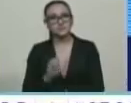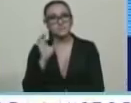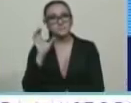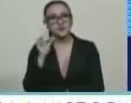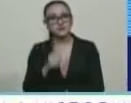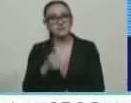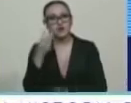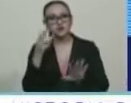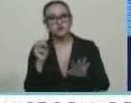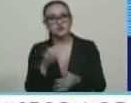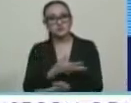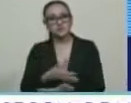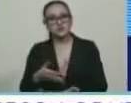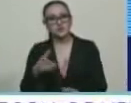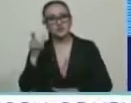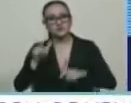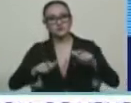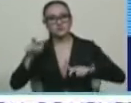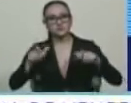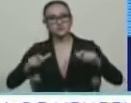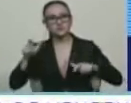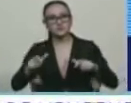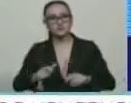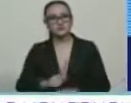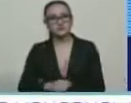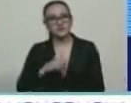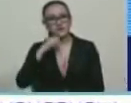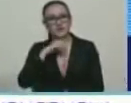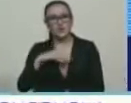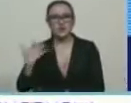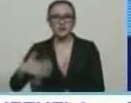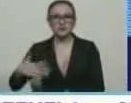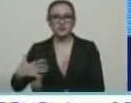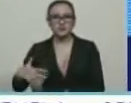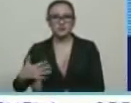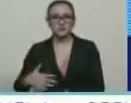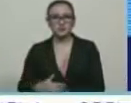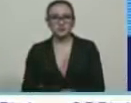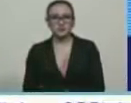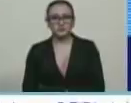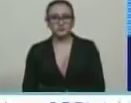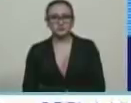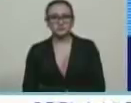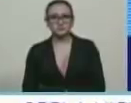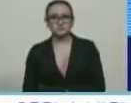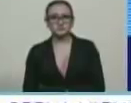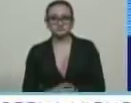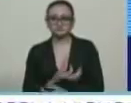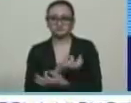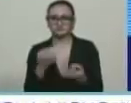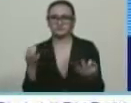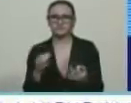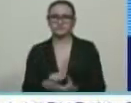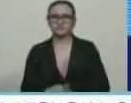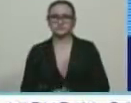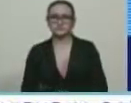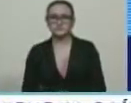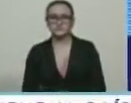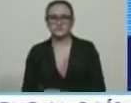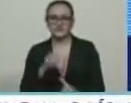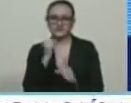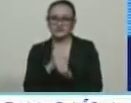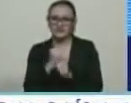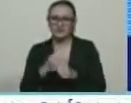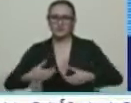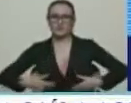de 80 millones de habitantes, con una historia extraordinaria, de trabajo,